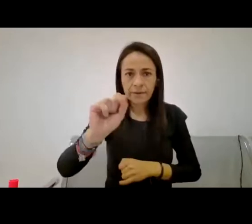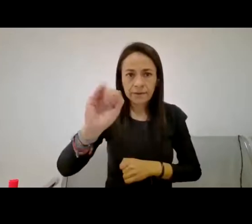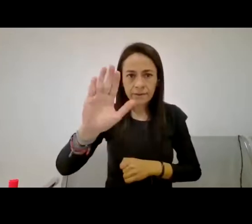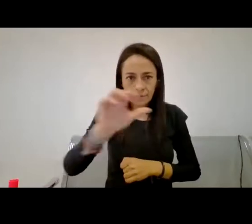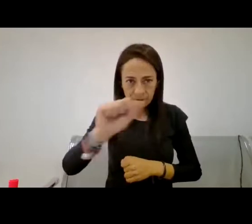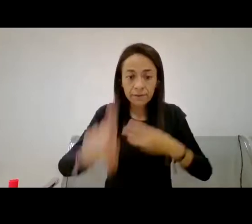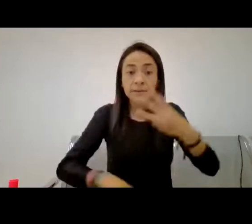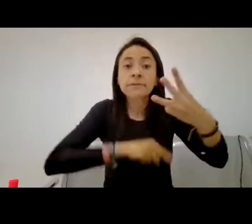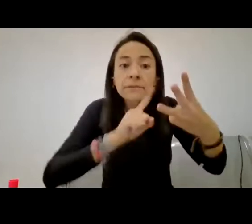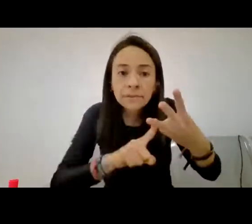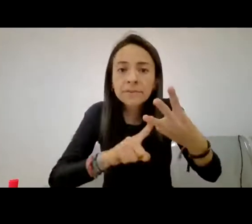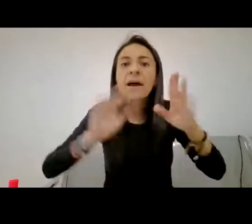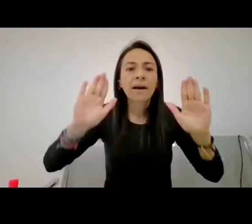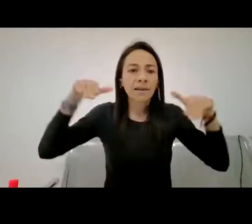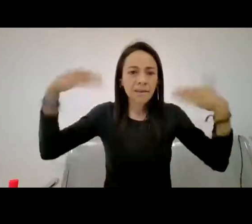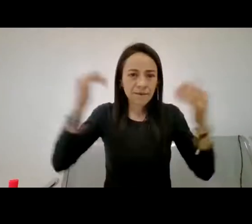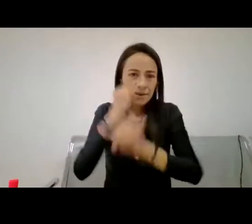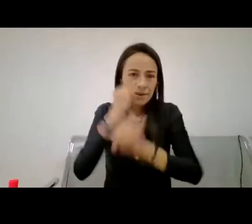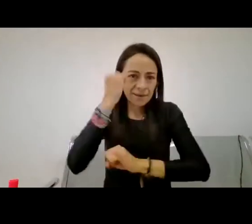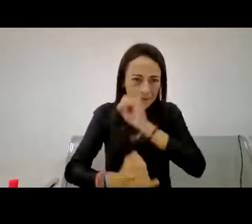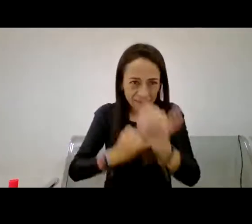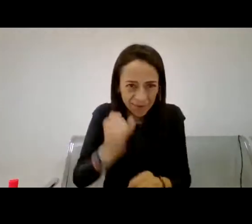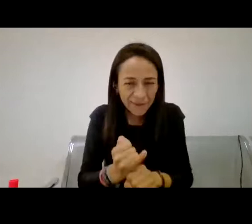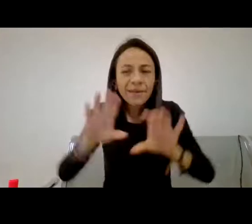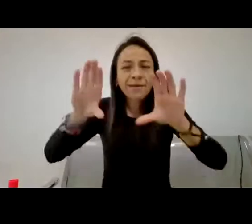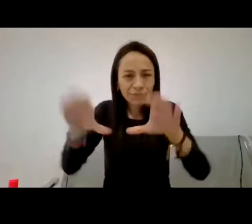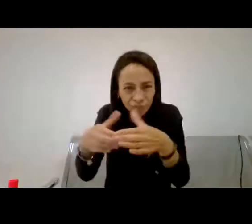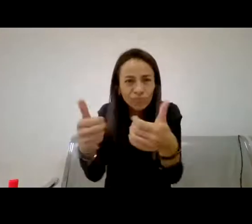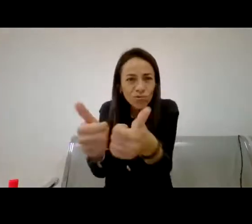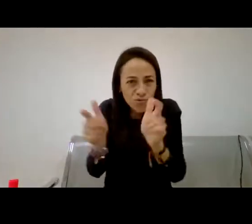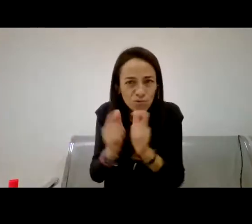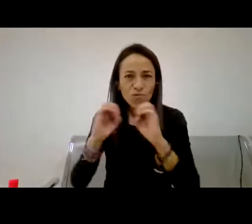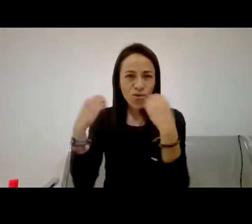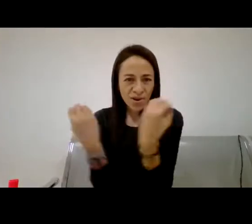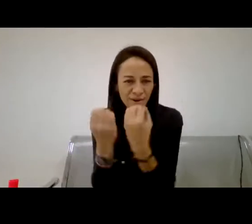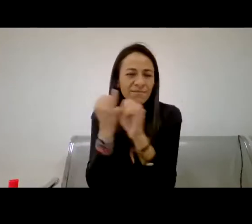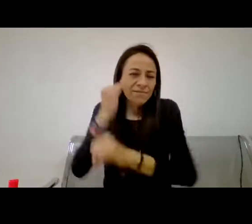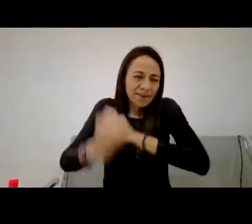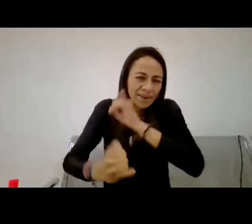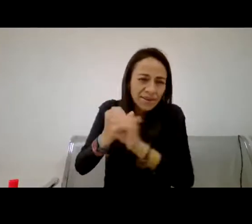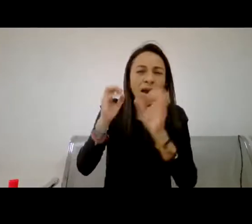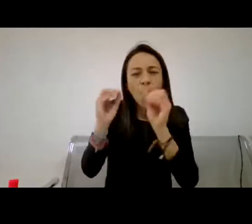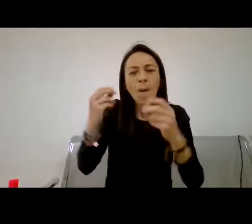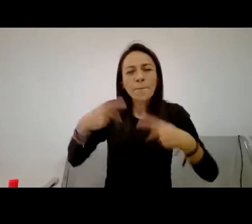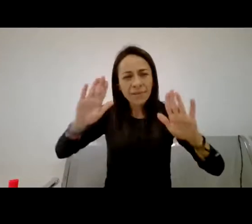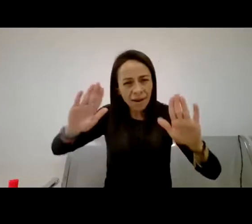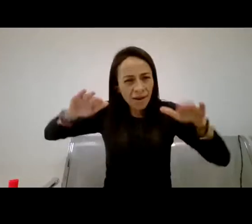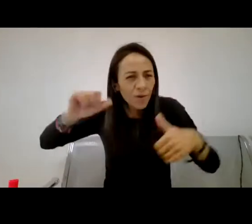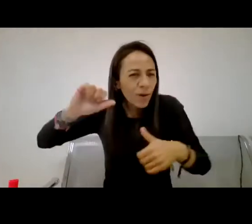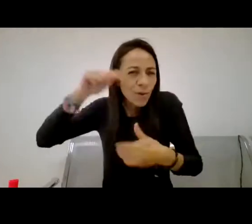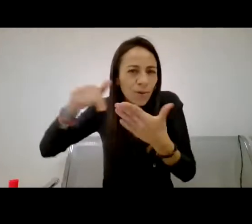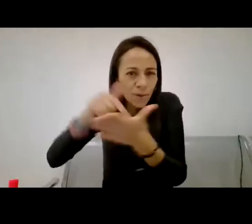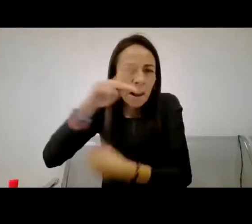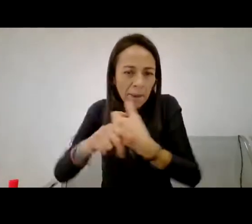organismos internacionales o de agencias, personas físicas internacionales. Y la iniciativa de reforma que está en el